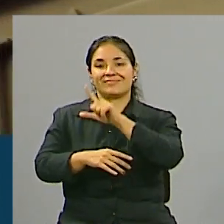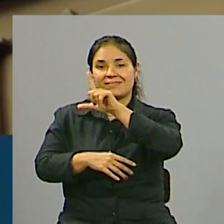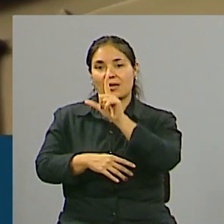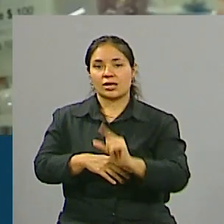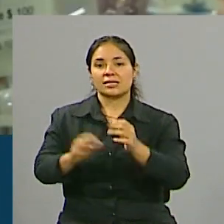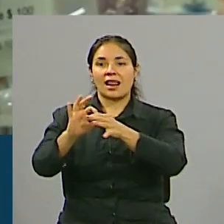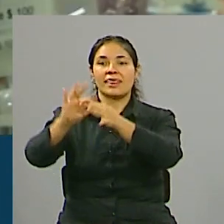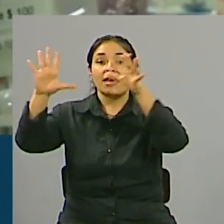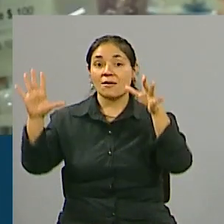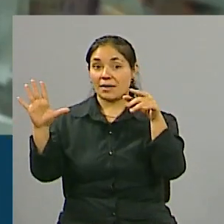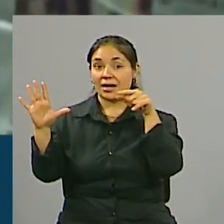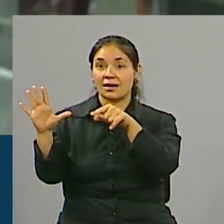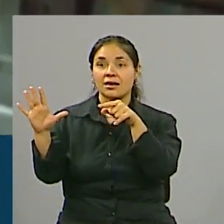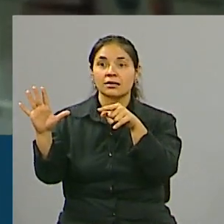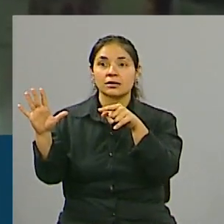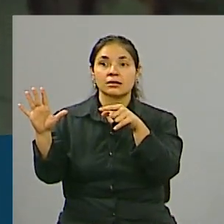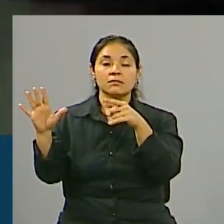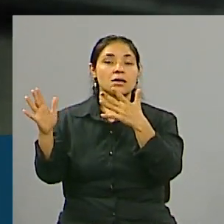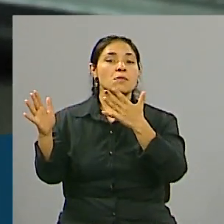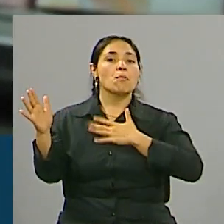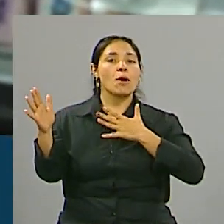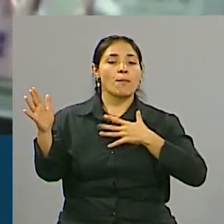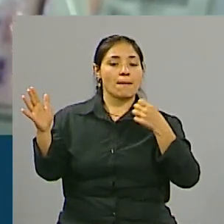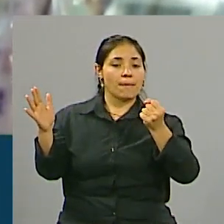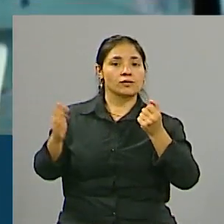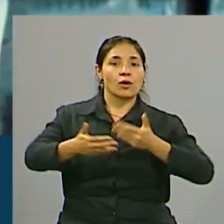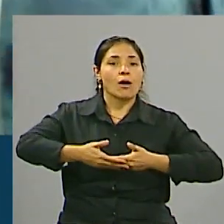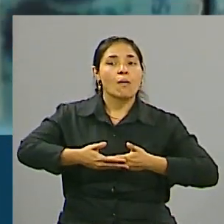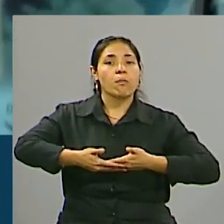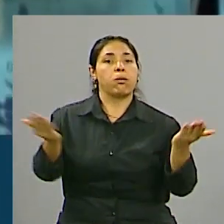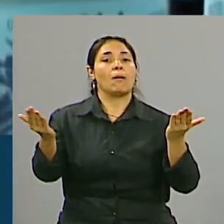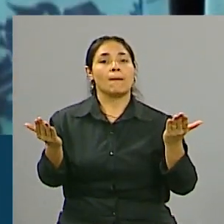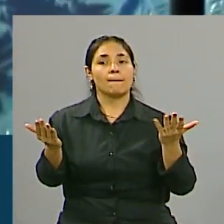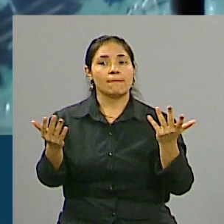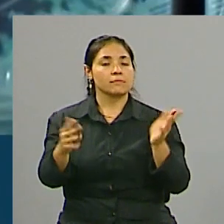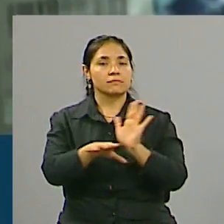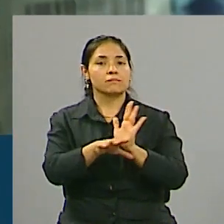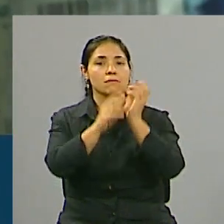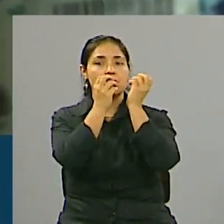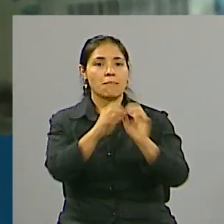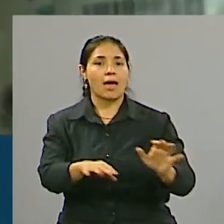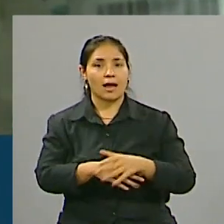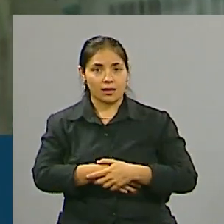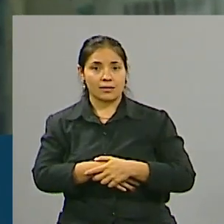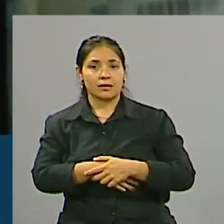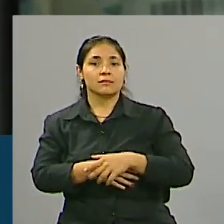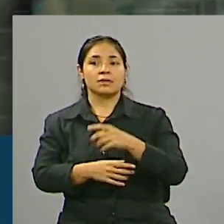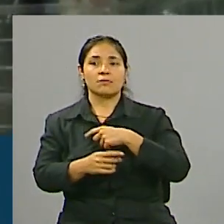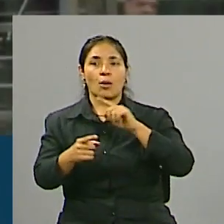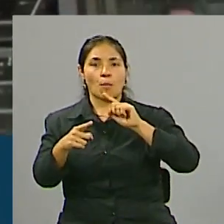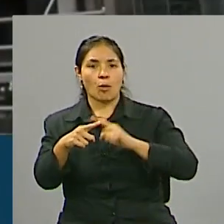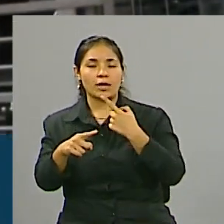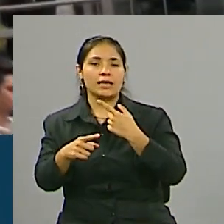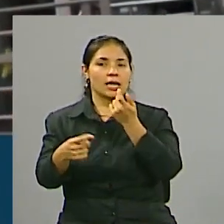su capacidad de emitir una moneda propia y por ende perdería su capacidad de hacer política monetaria, de hacer